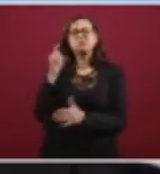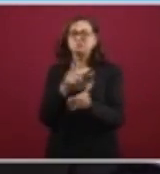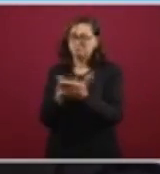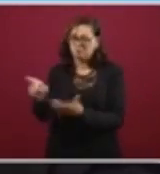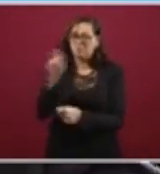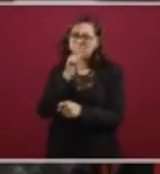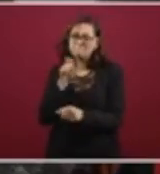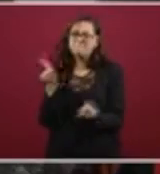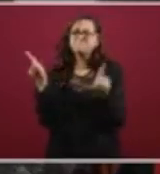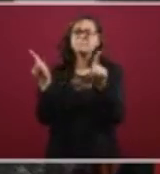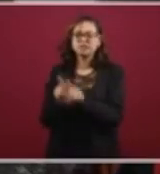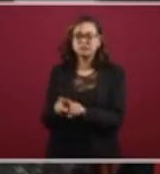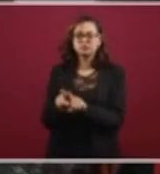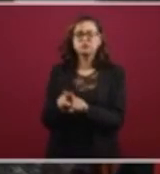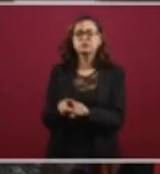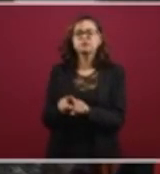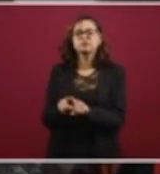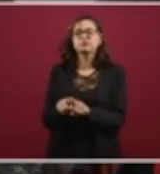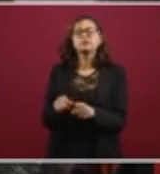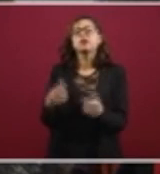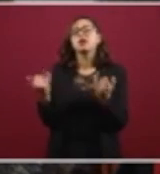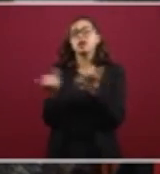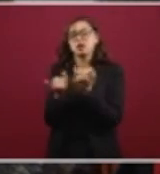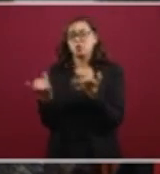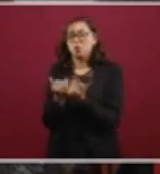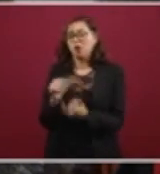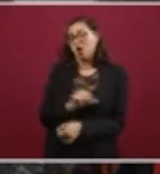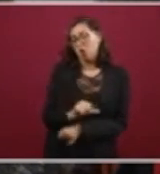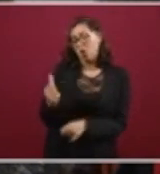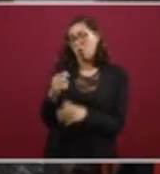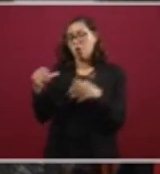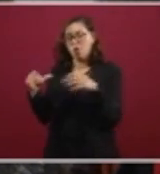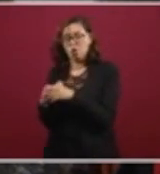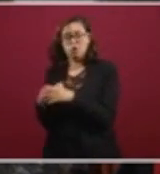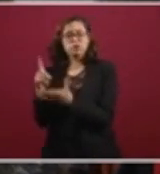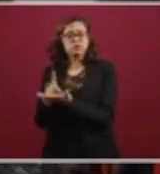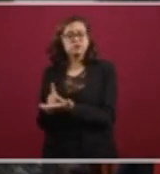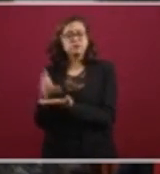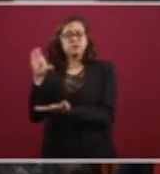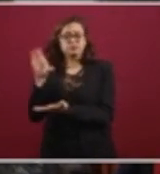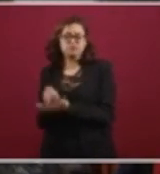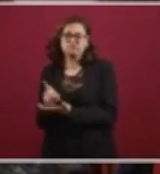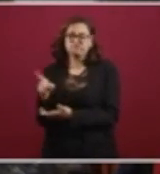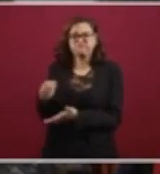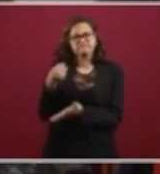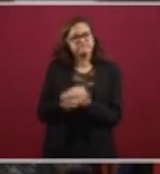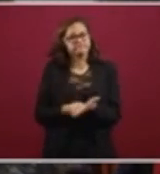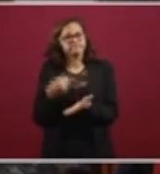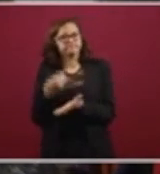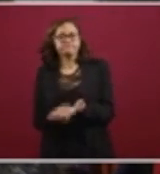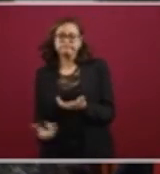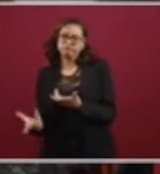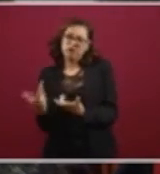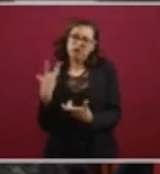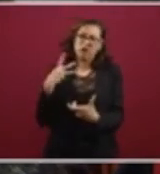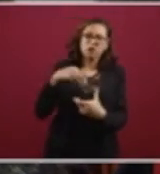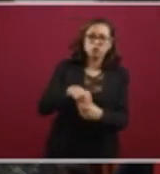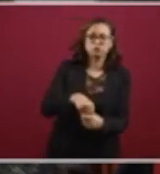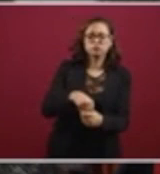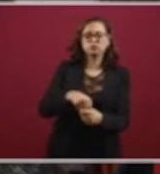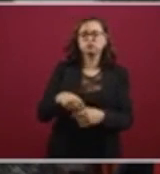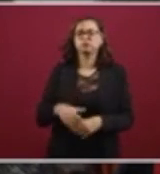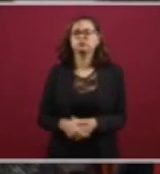público, así como también las exigencias de las juventudes con discapacidad y su exigencia por la inclusión. En